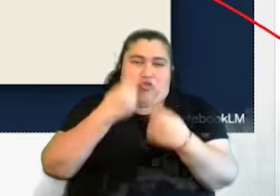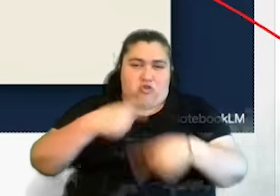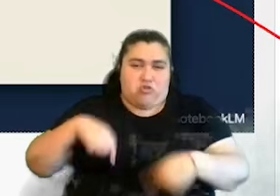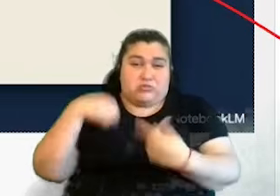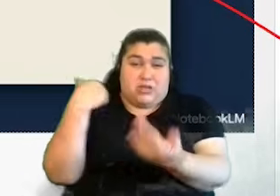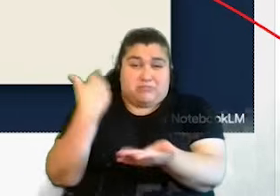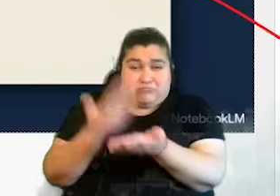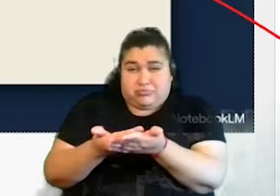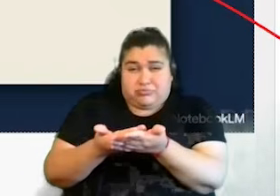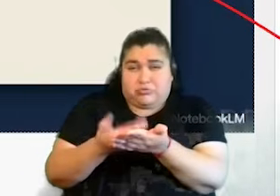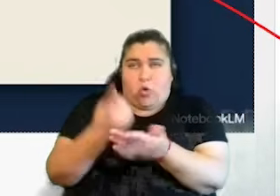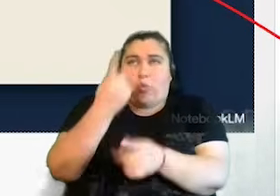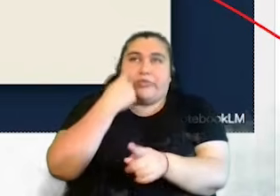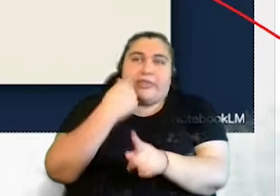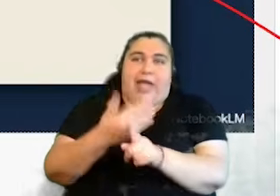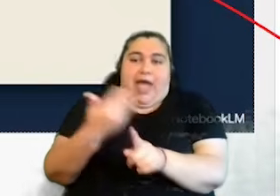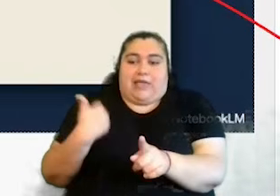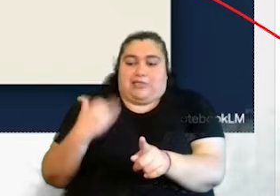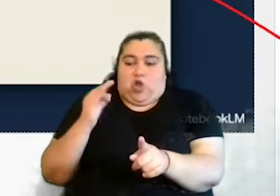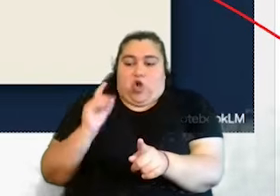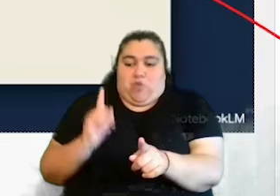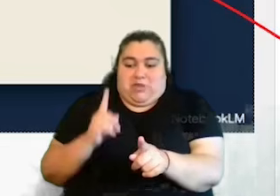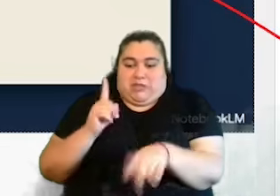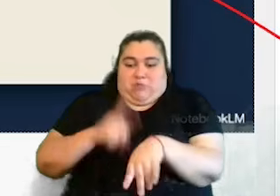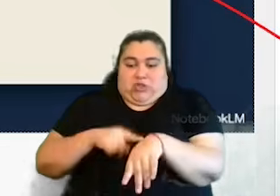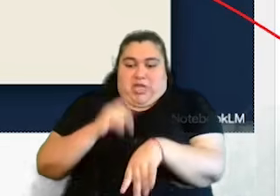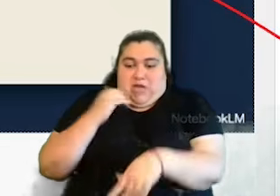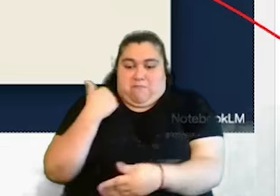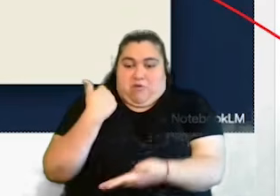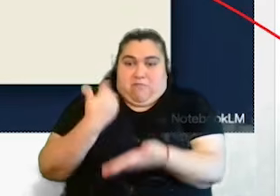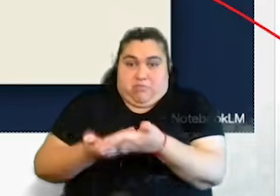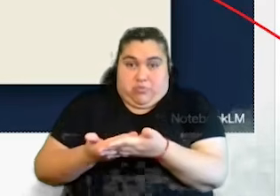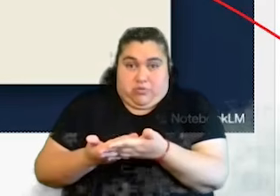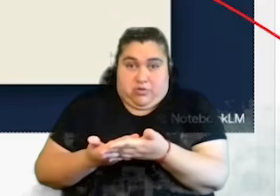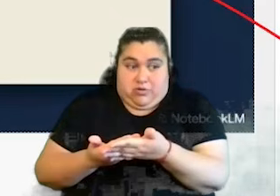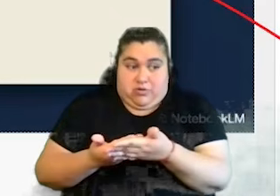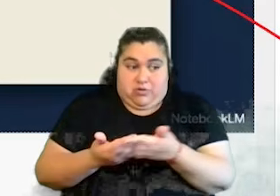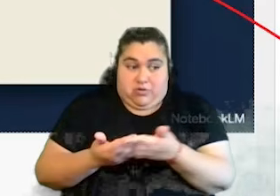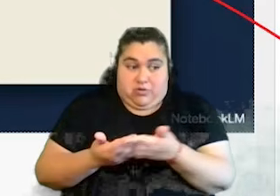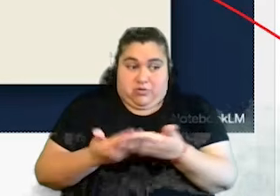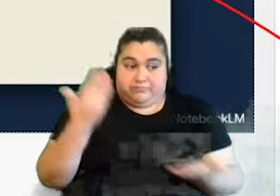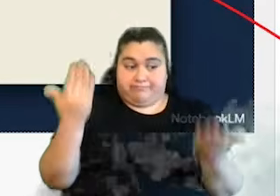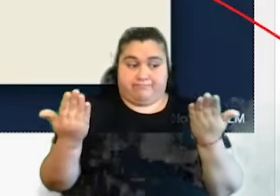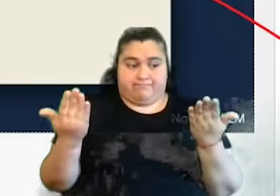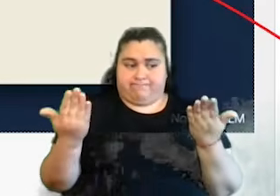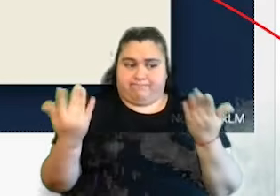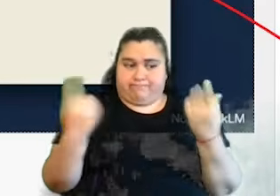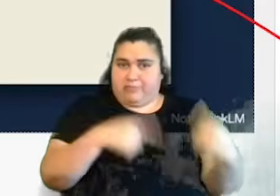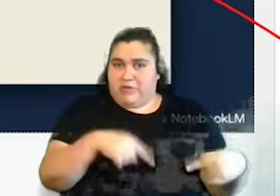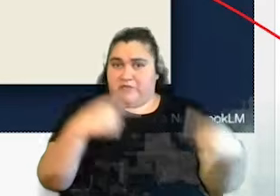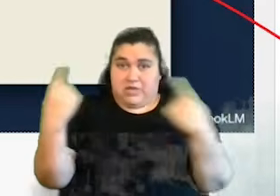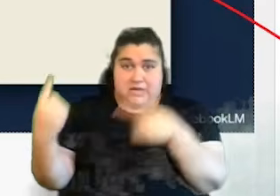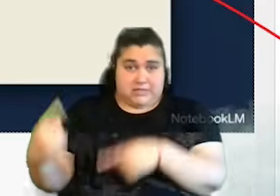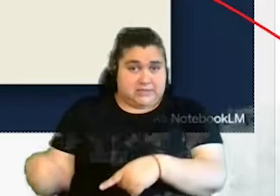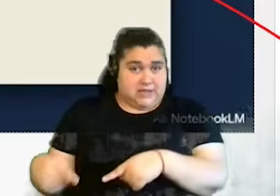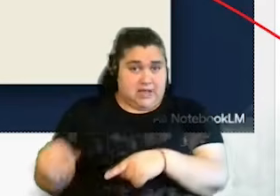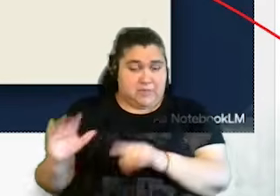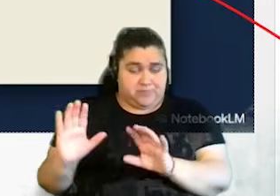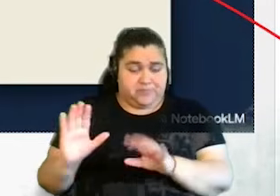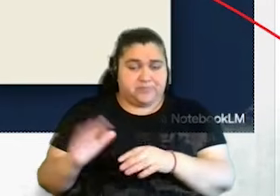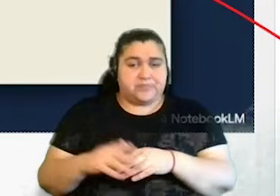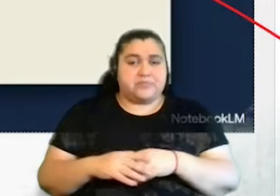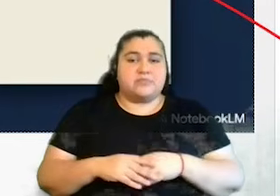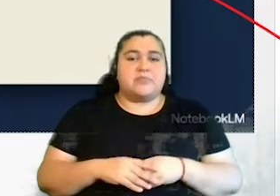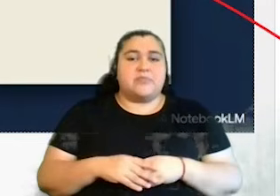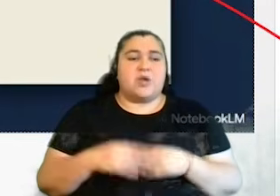un día antes o en el mismo momento, y habiendo una diferencia importante, como hay un